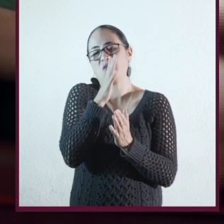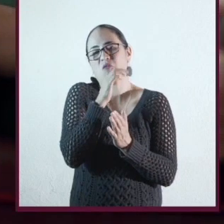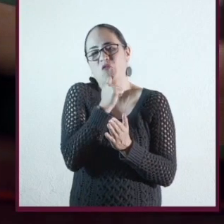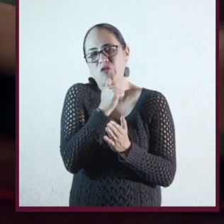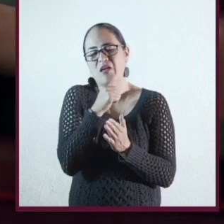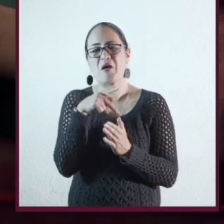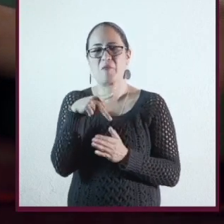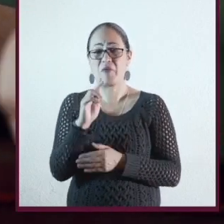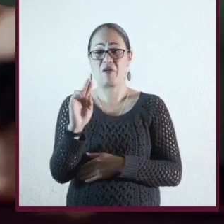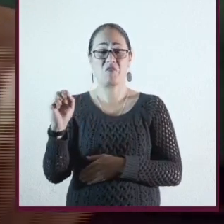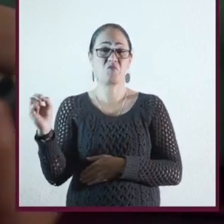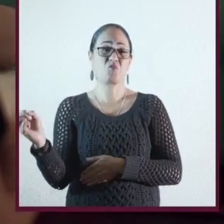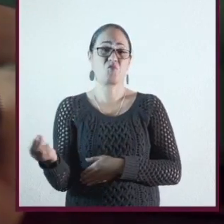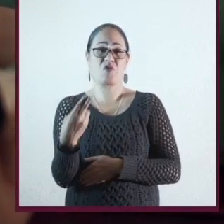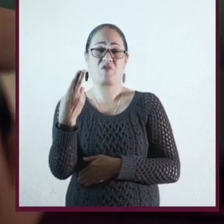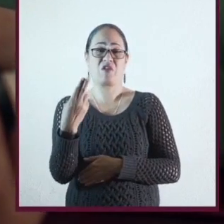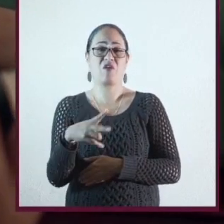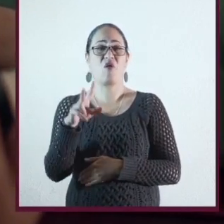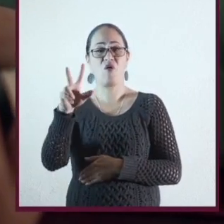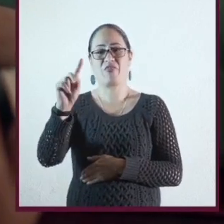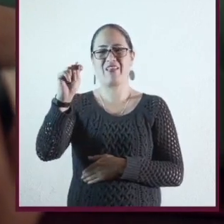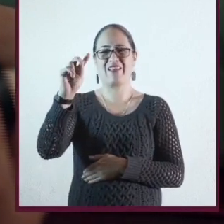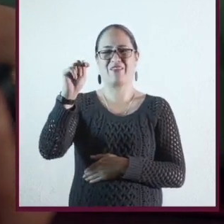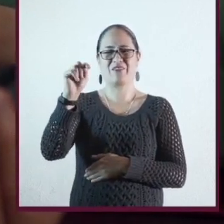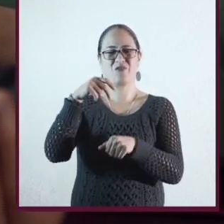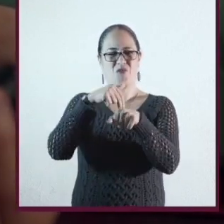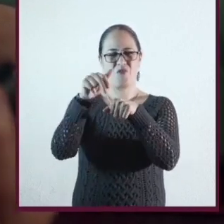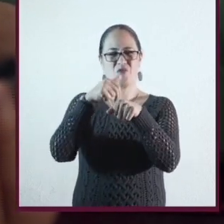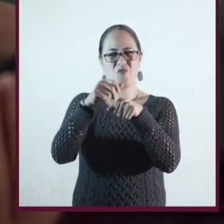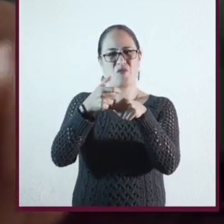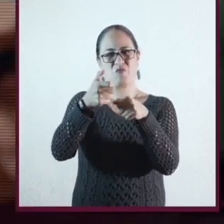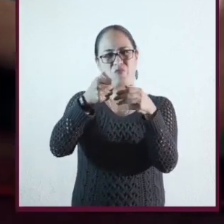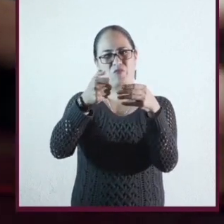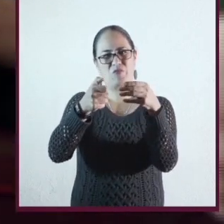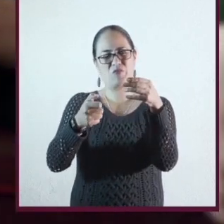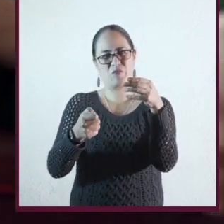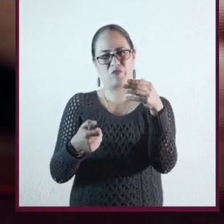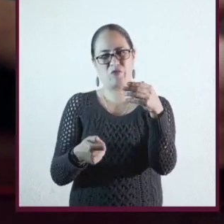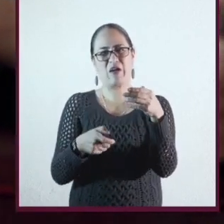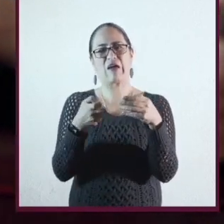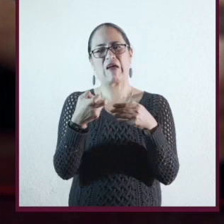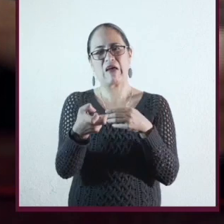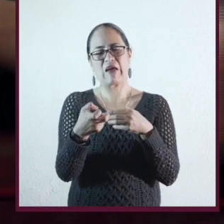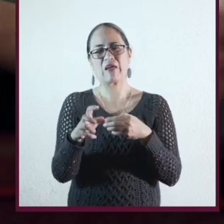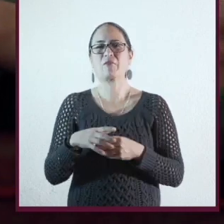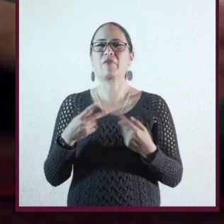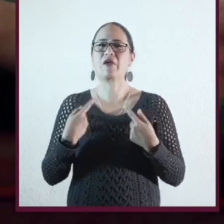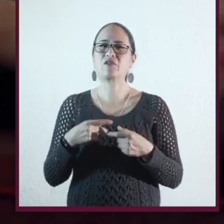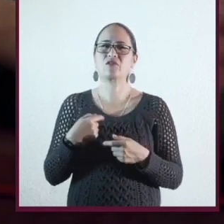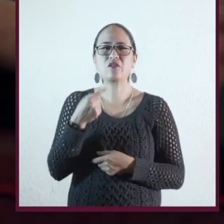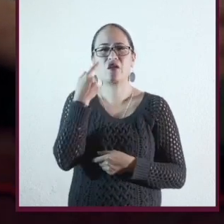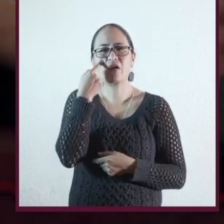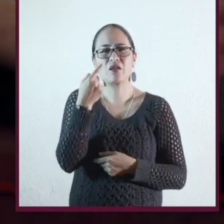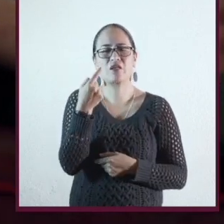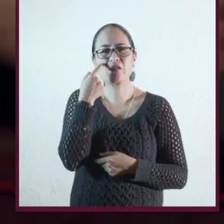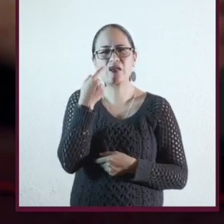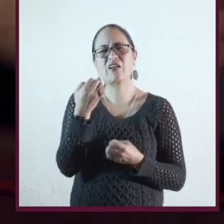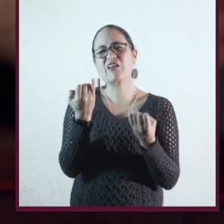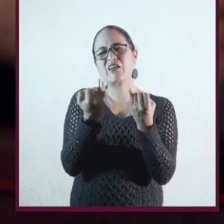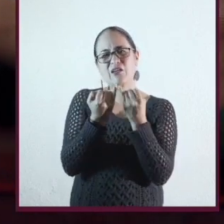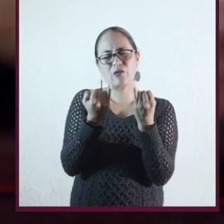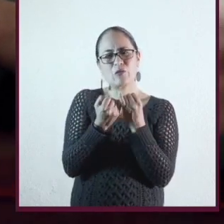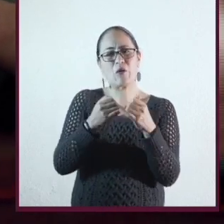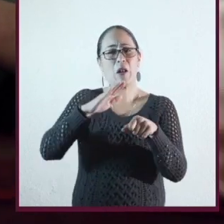existían tenía su precio. El televidente se veía obligado a recibir la cada vez mayor publicidad de diversos productos y